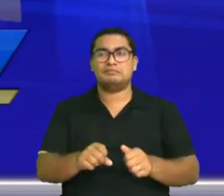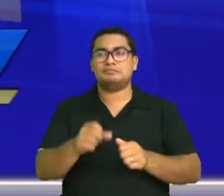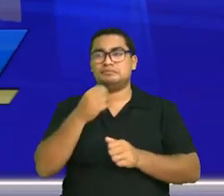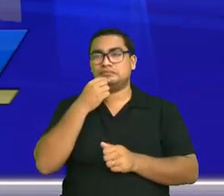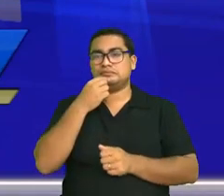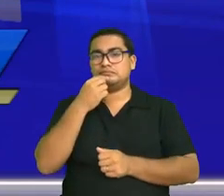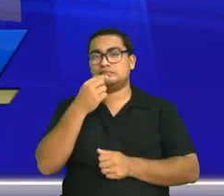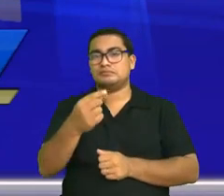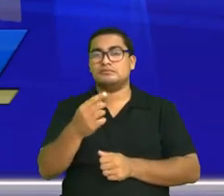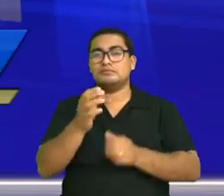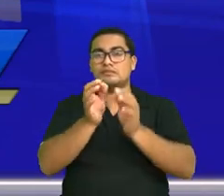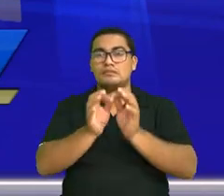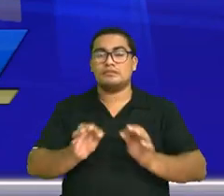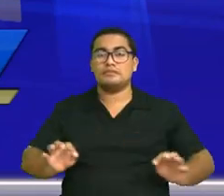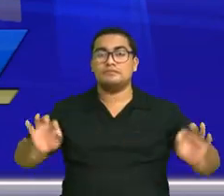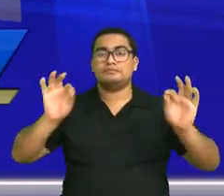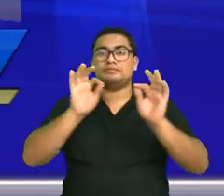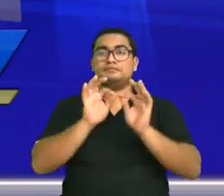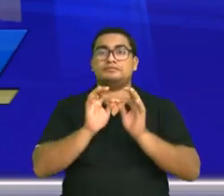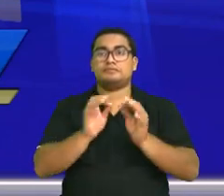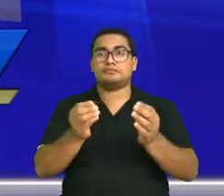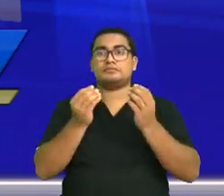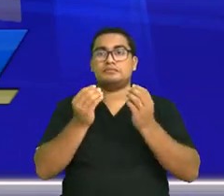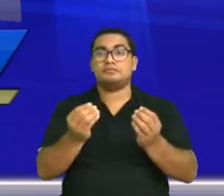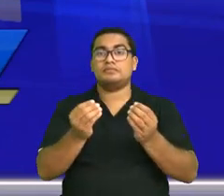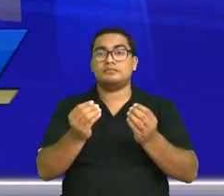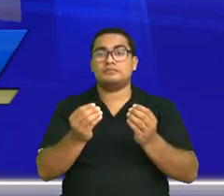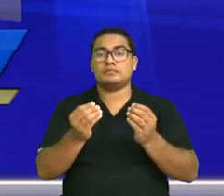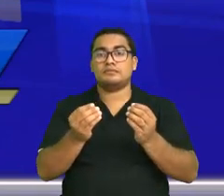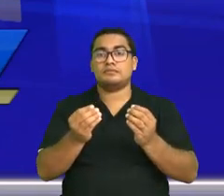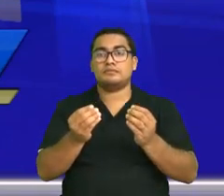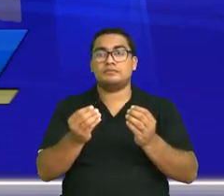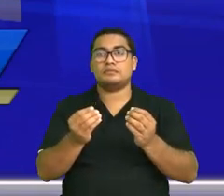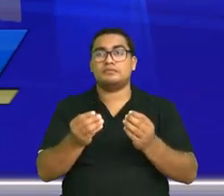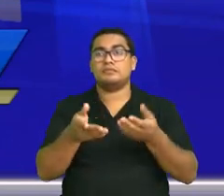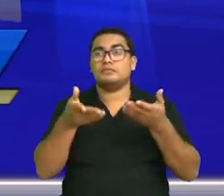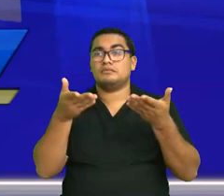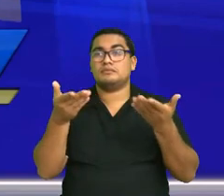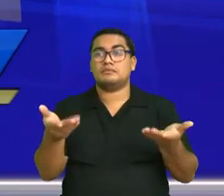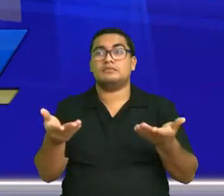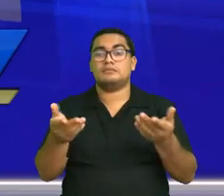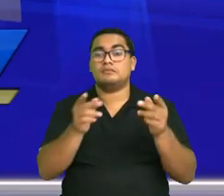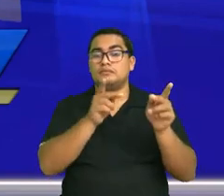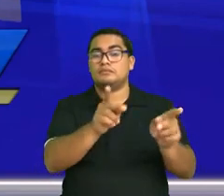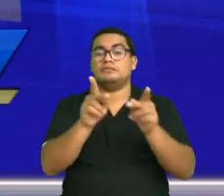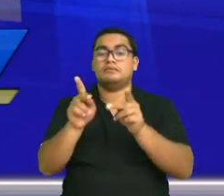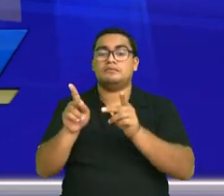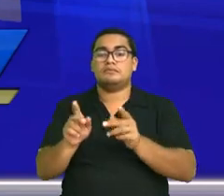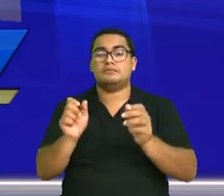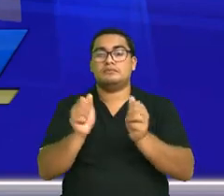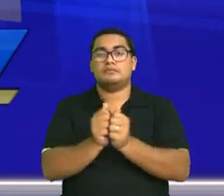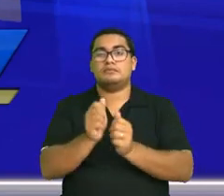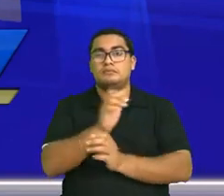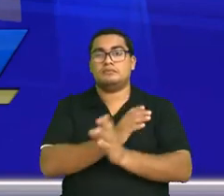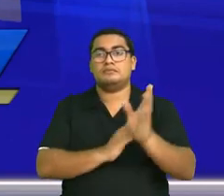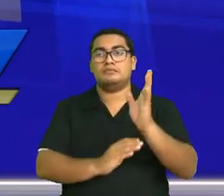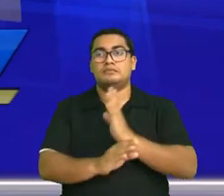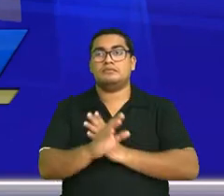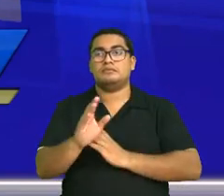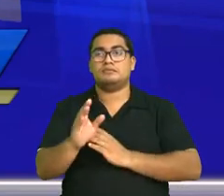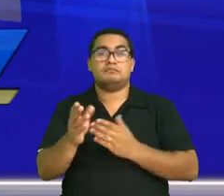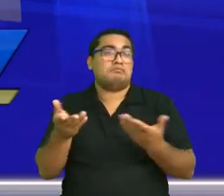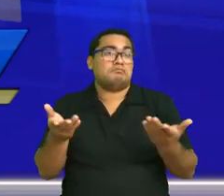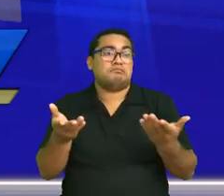hospital viene a ser parte muy importante para este sector de la población, porque día a día hay gente que nace con